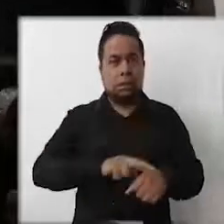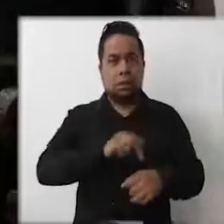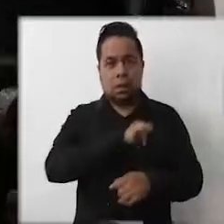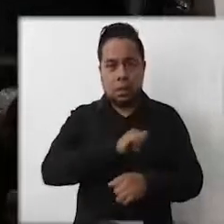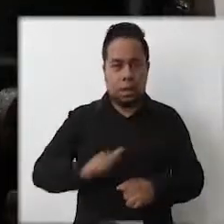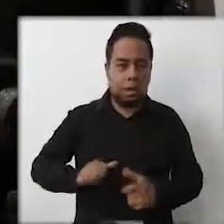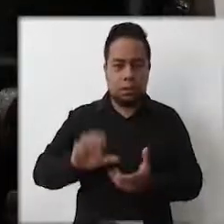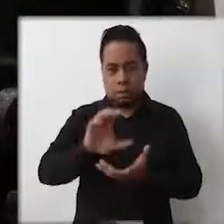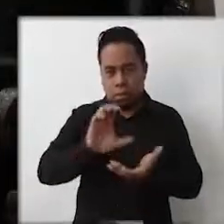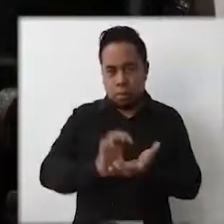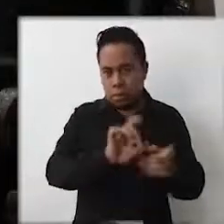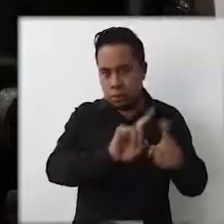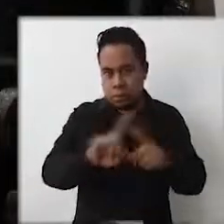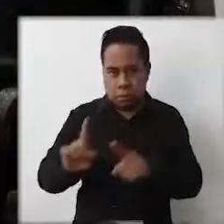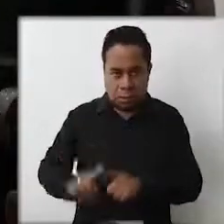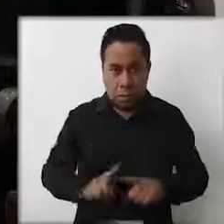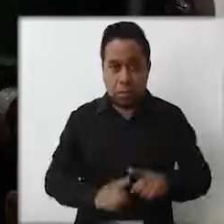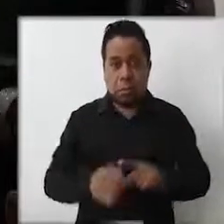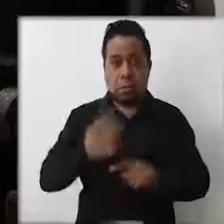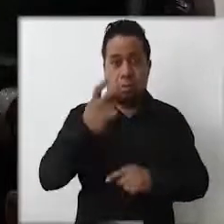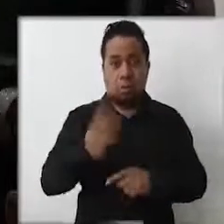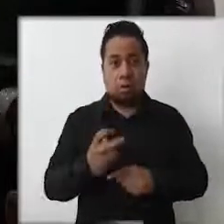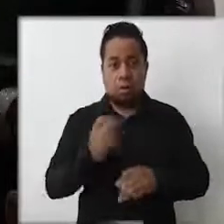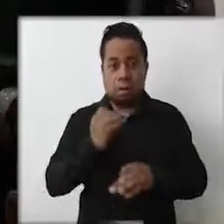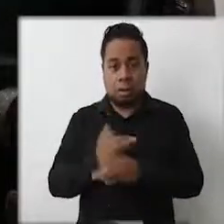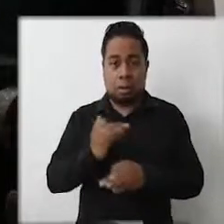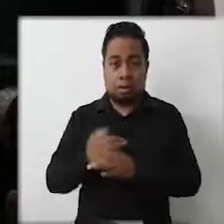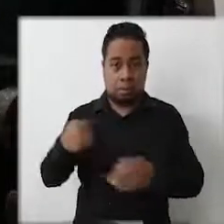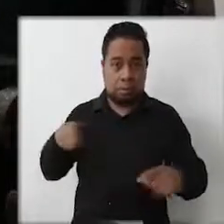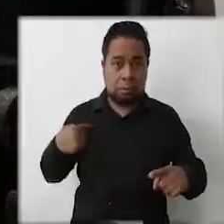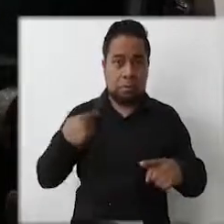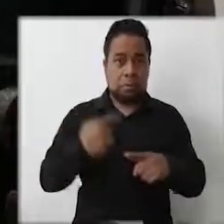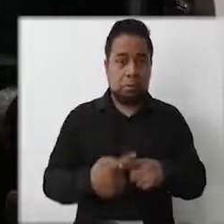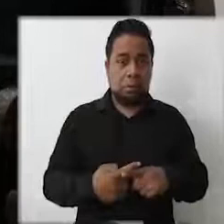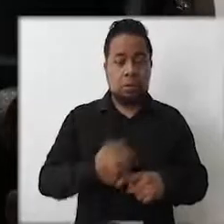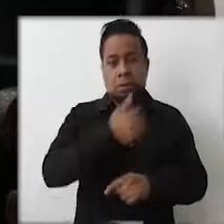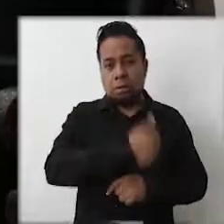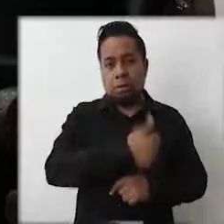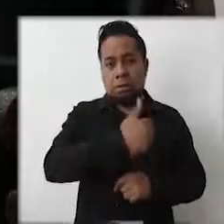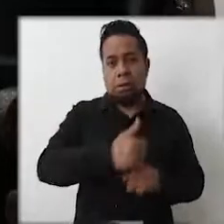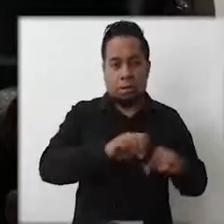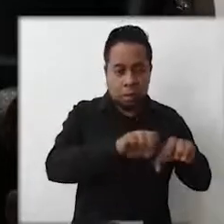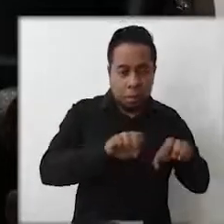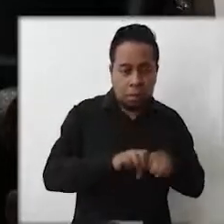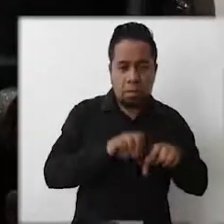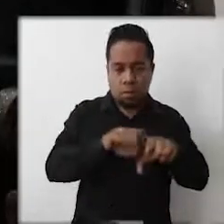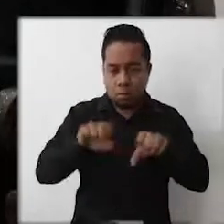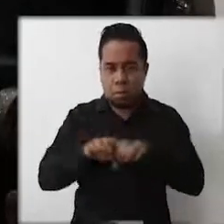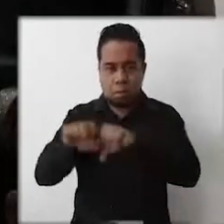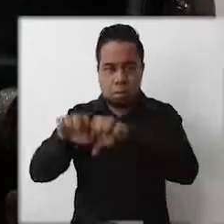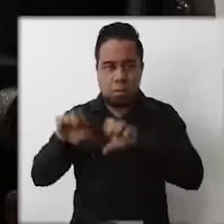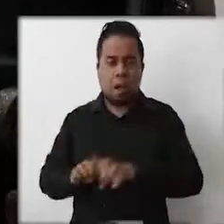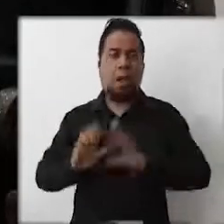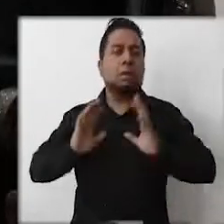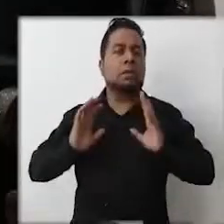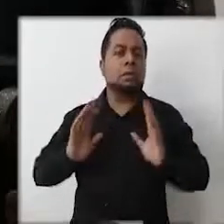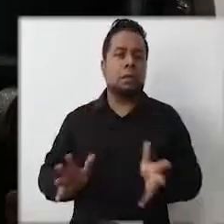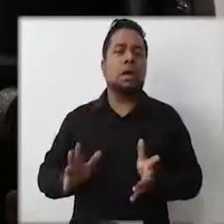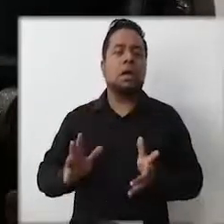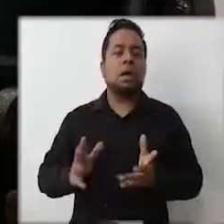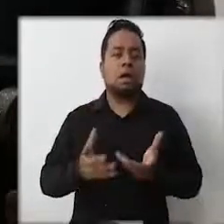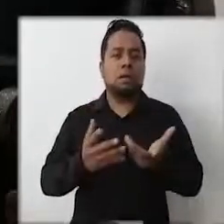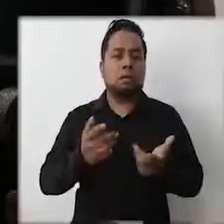general en cuanto al proceso de elección de agentes municipales, como lo establece la